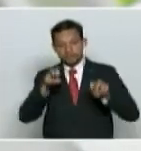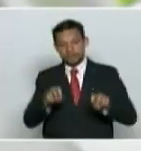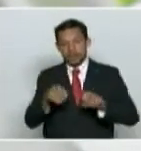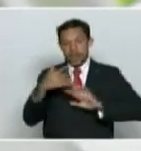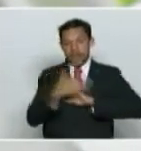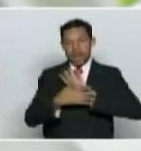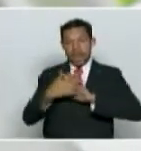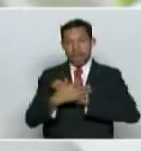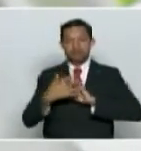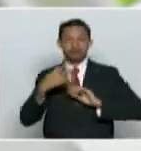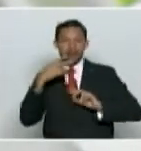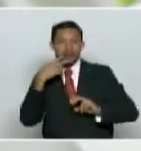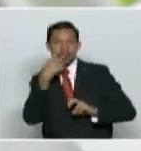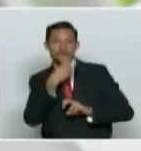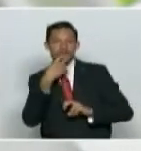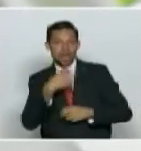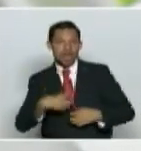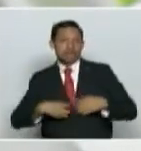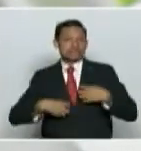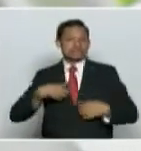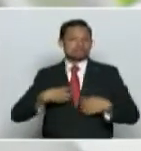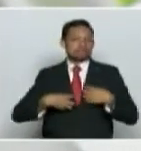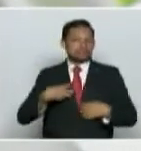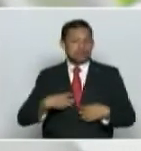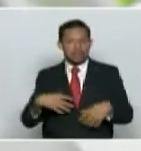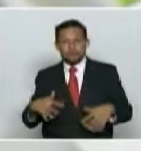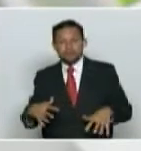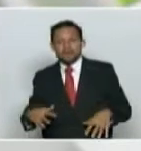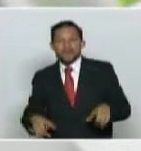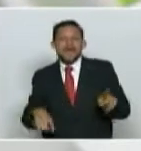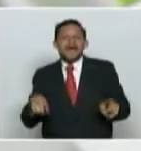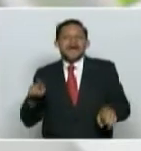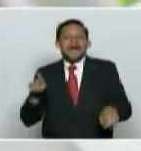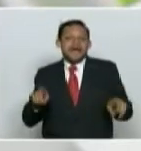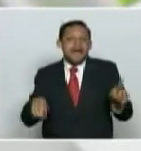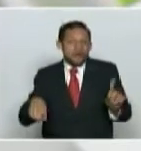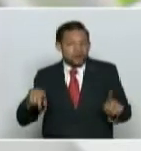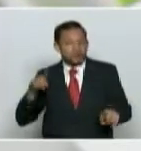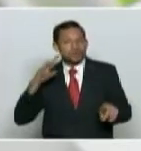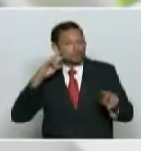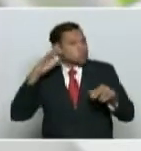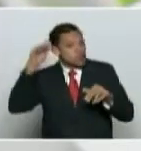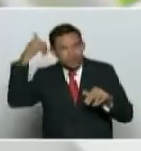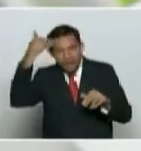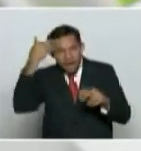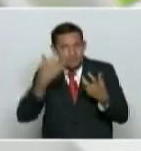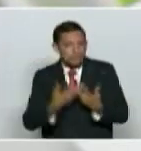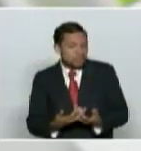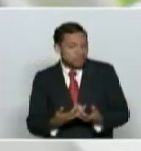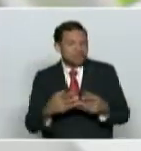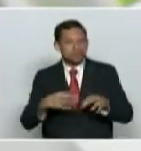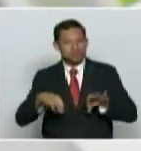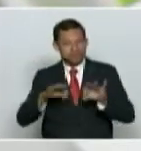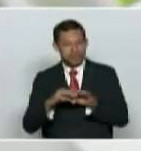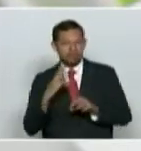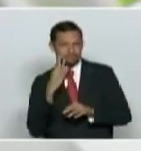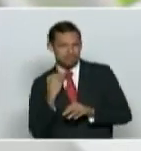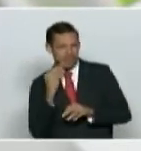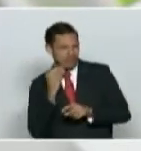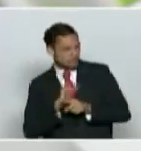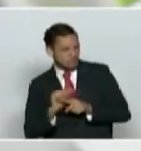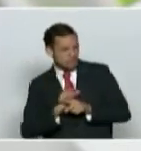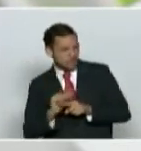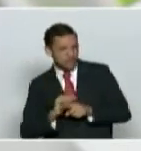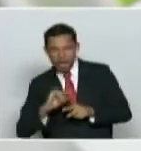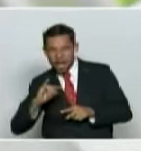al frente de una cámara pues genera a veces mucho nerviosismo. Quizás de pronto eso no lo conozcan los televidentes. ¿Ustedes se han encontrado pues con anécdotas que le hayan pasado a